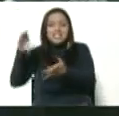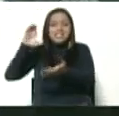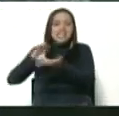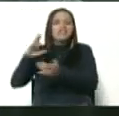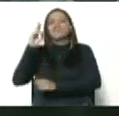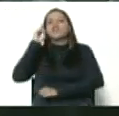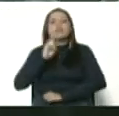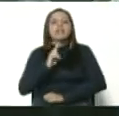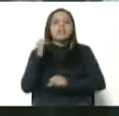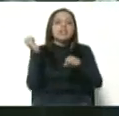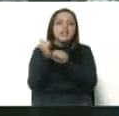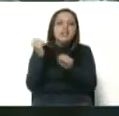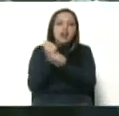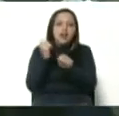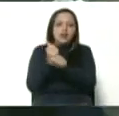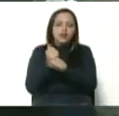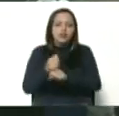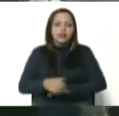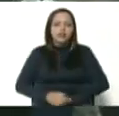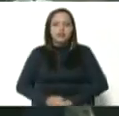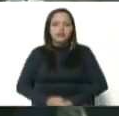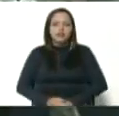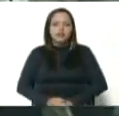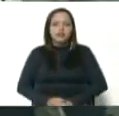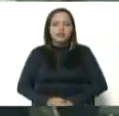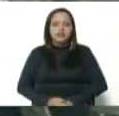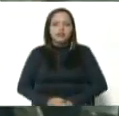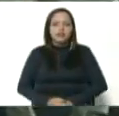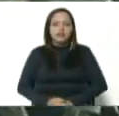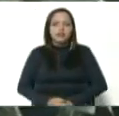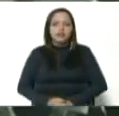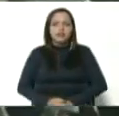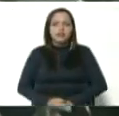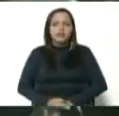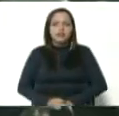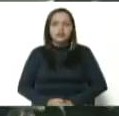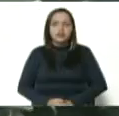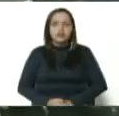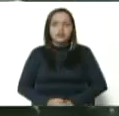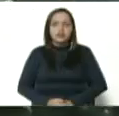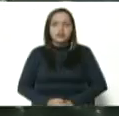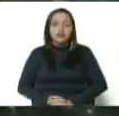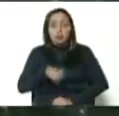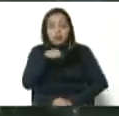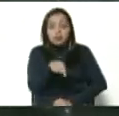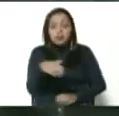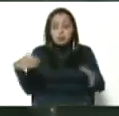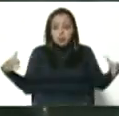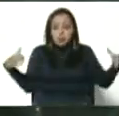Bolivariana de Trabajadoras y de Trabajadores. Cuando nos dirijamos